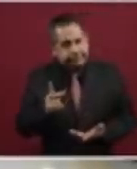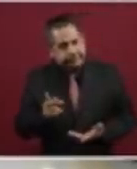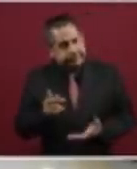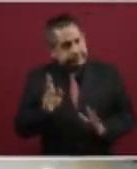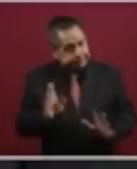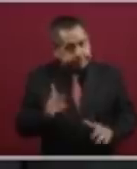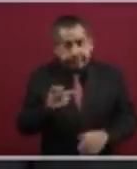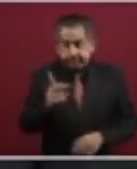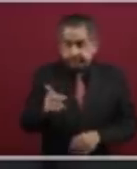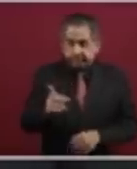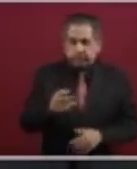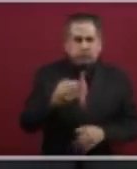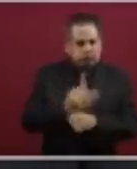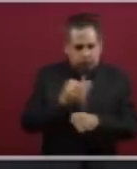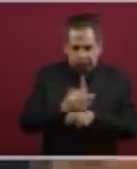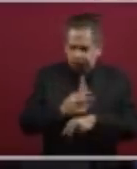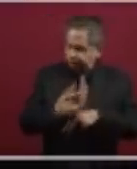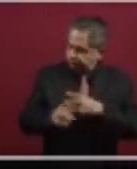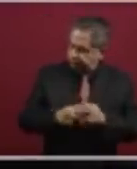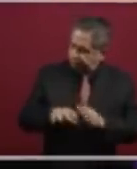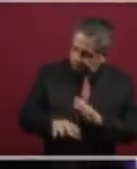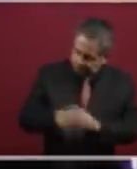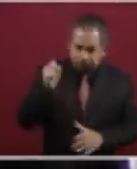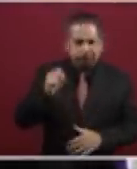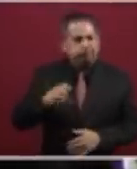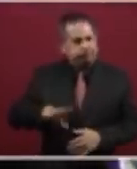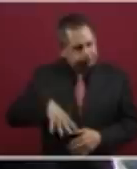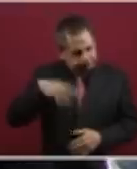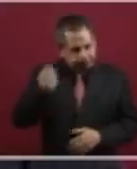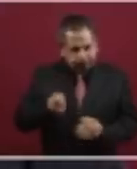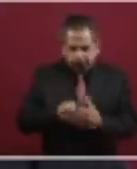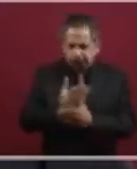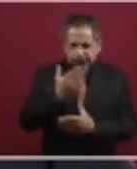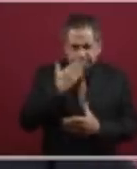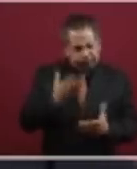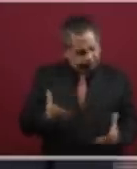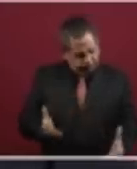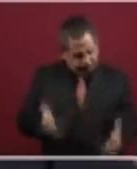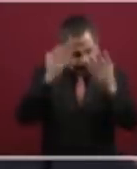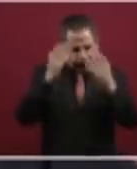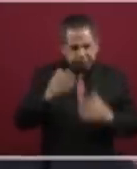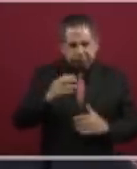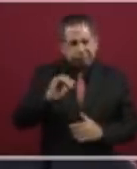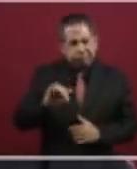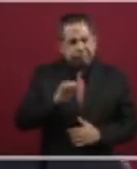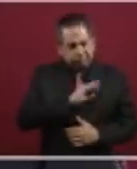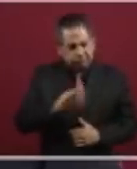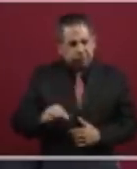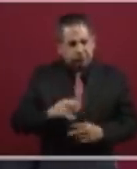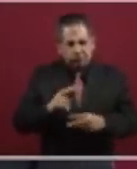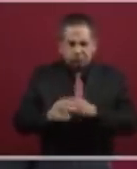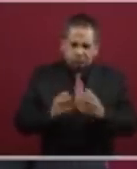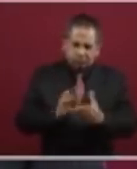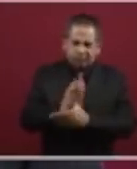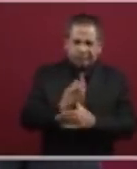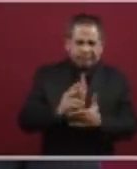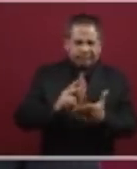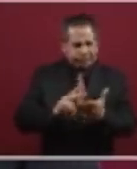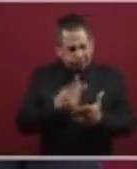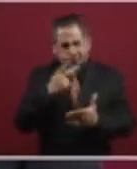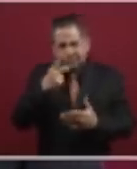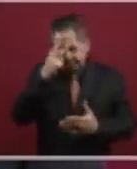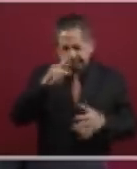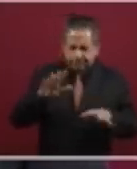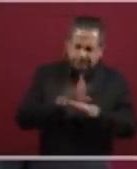pero vamos a sacar adelante al país, va a lograrse el renacimiento de